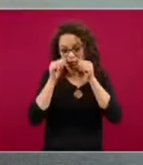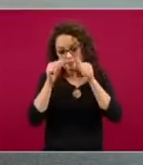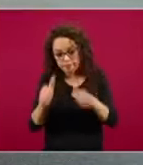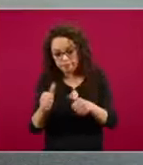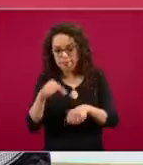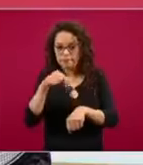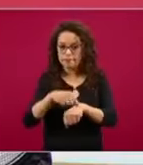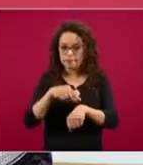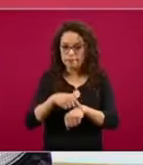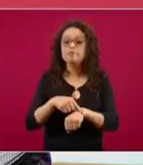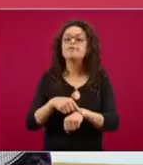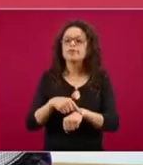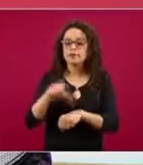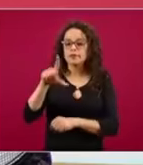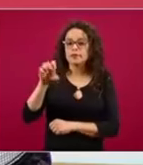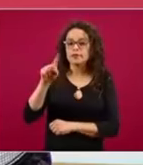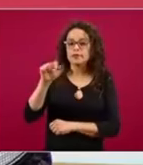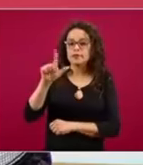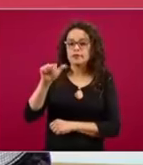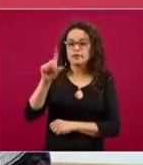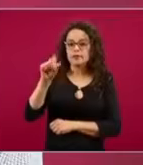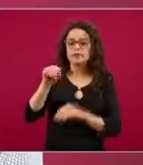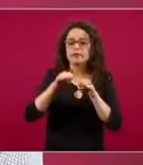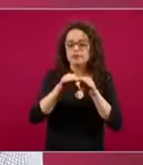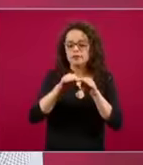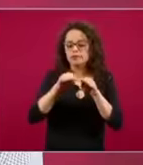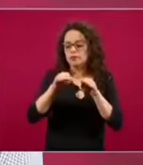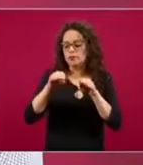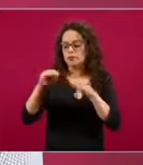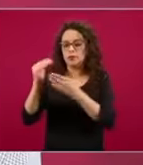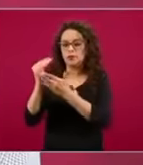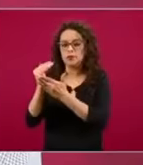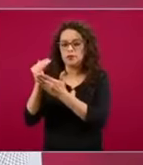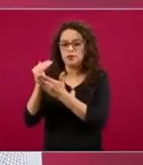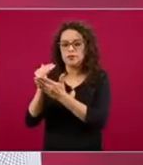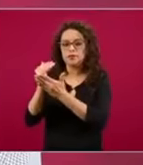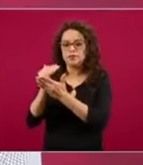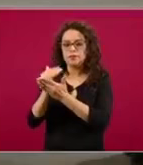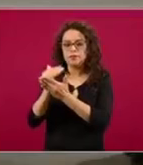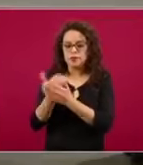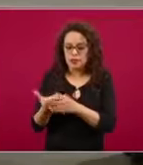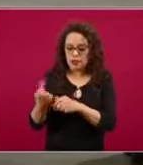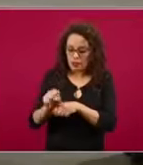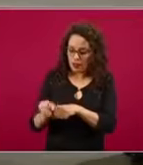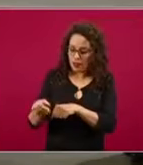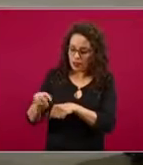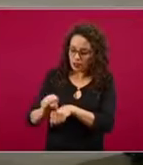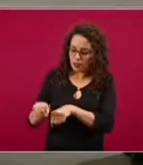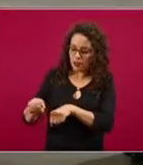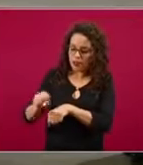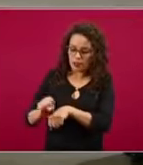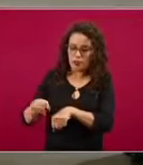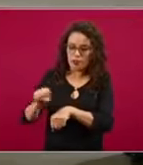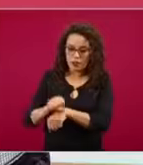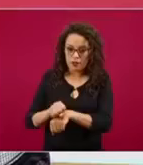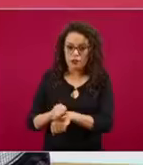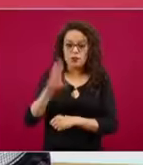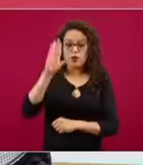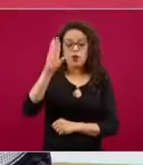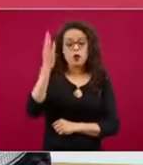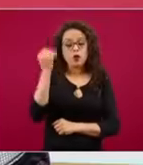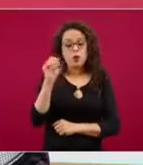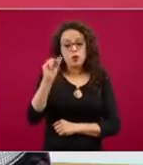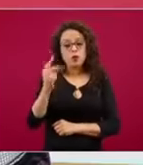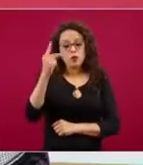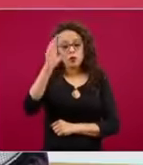una disminución constante con cada semana epidemiológica. De hecho, este acumulado de 9.8%